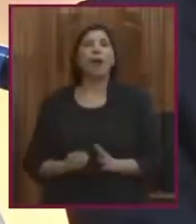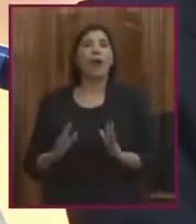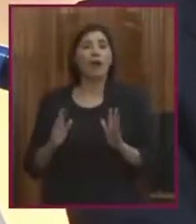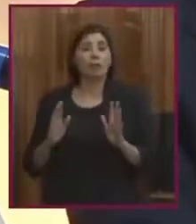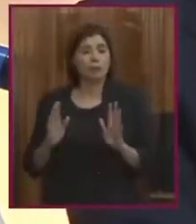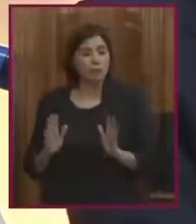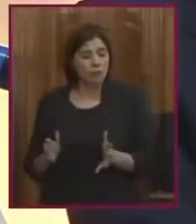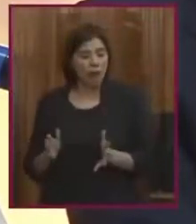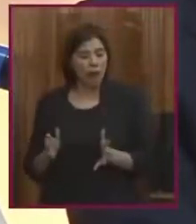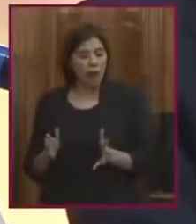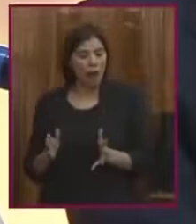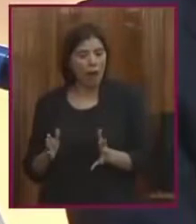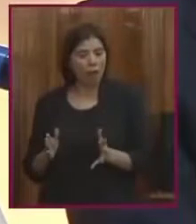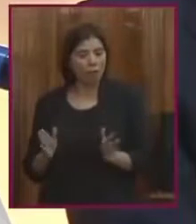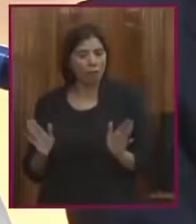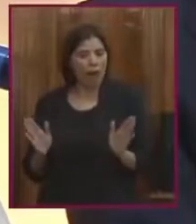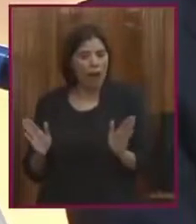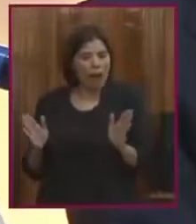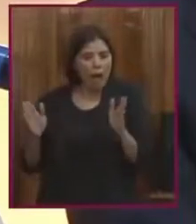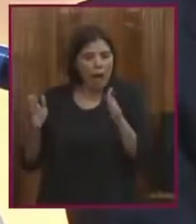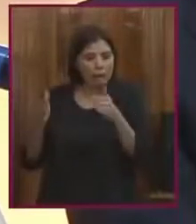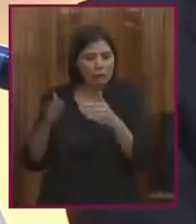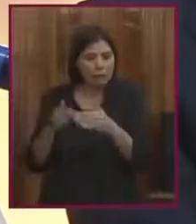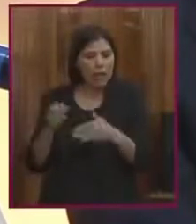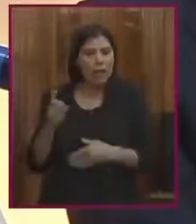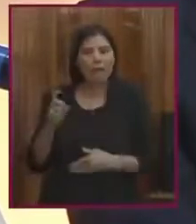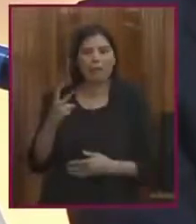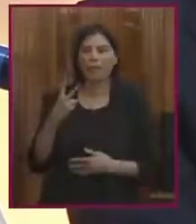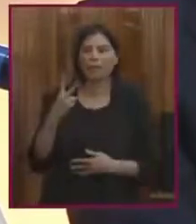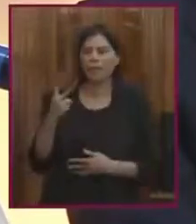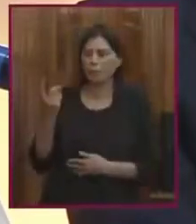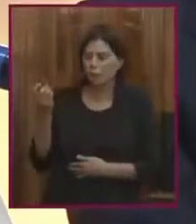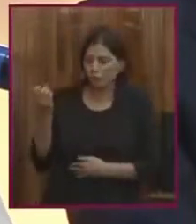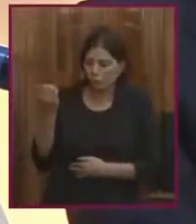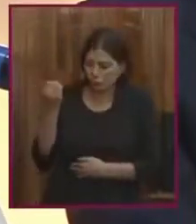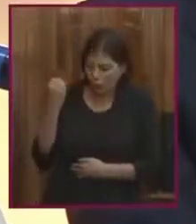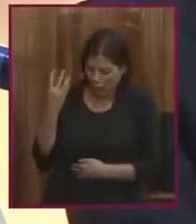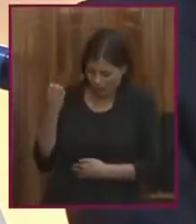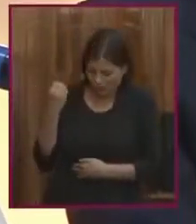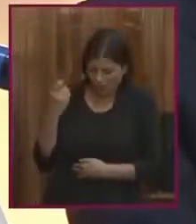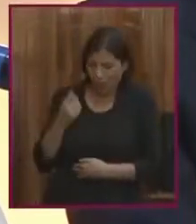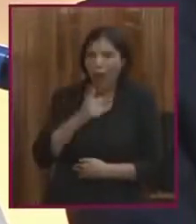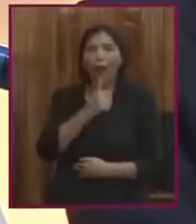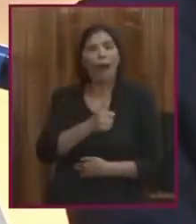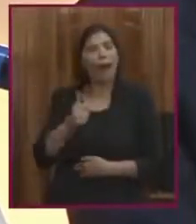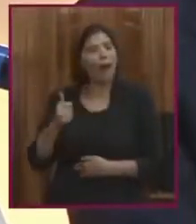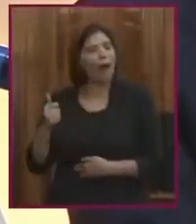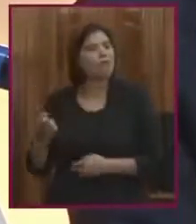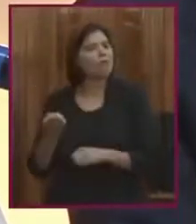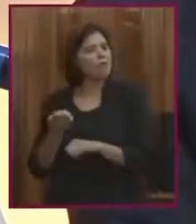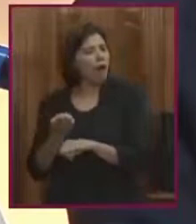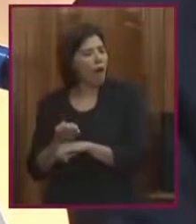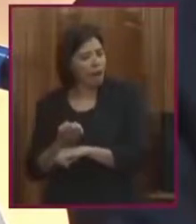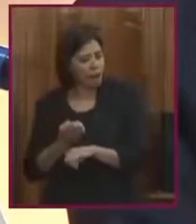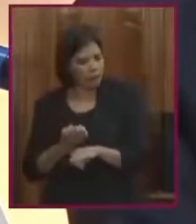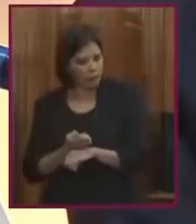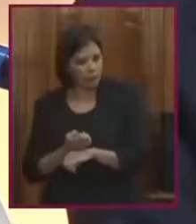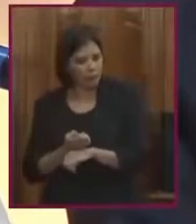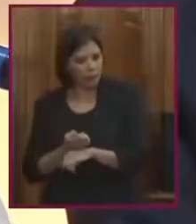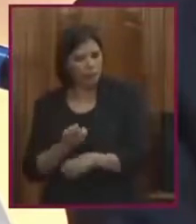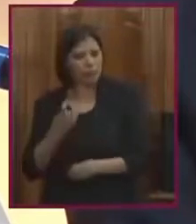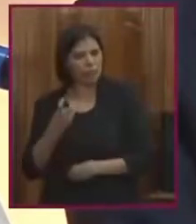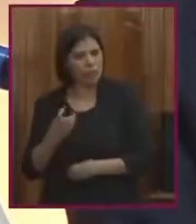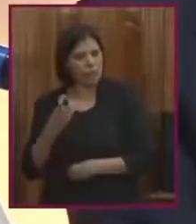cerrar 32 asambleas, una por entidad federativa, que nos han